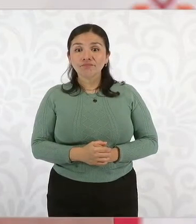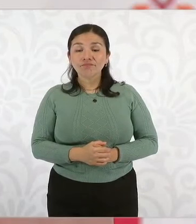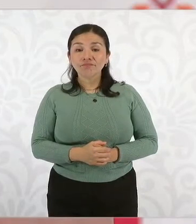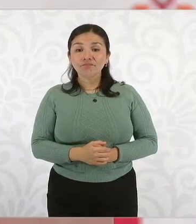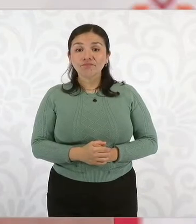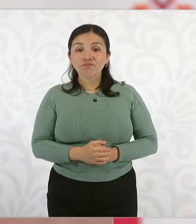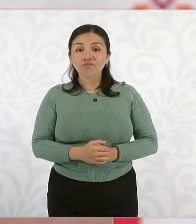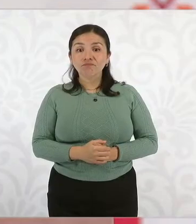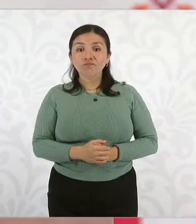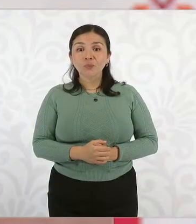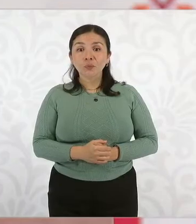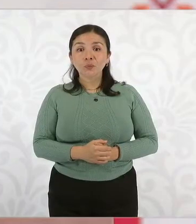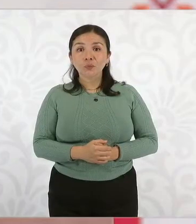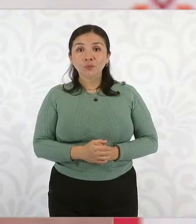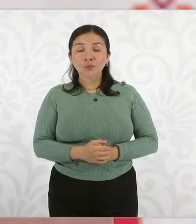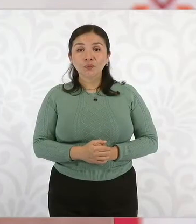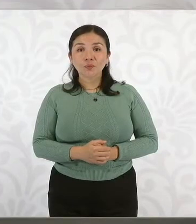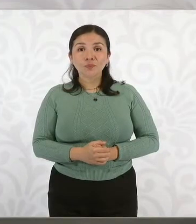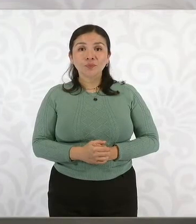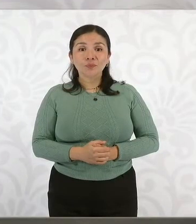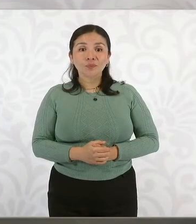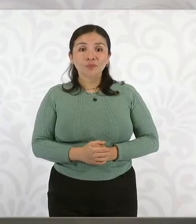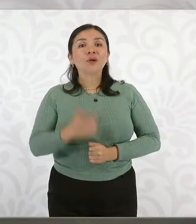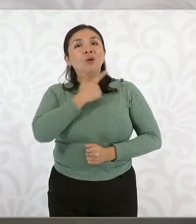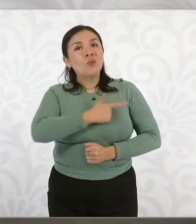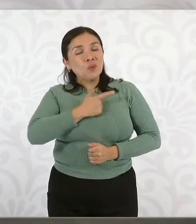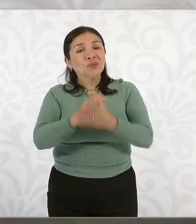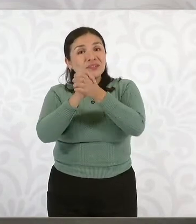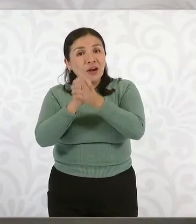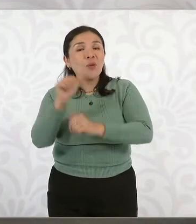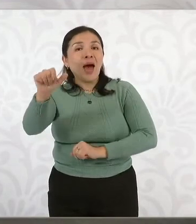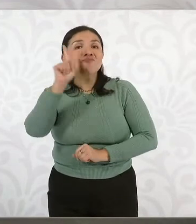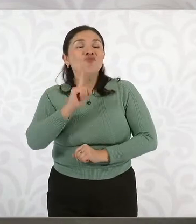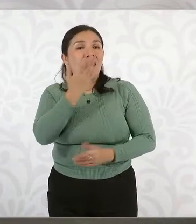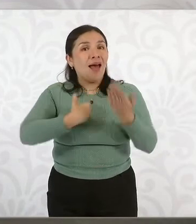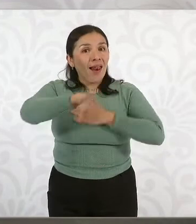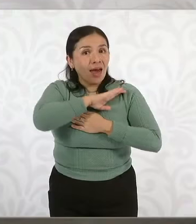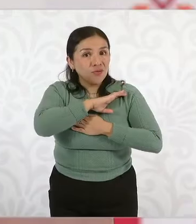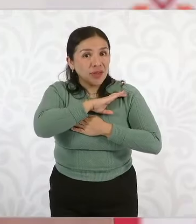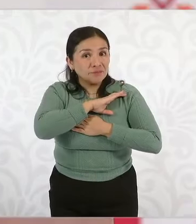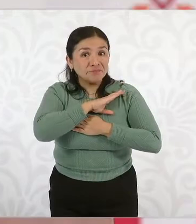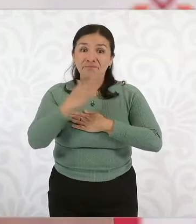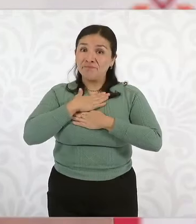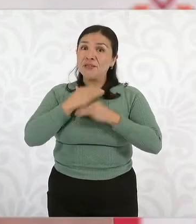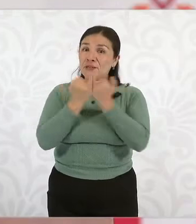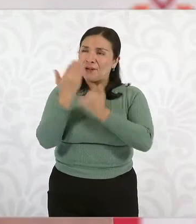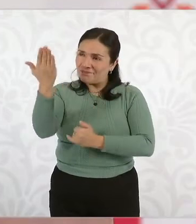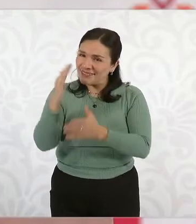Le mandamos saludos a Claudia Sheinbaum. Yo también les envío saludos.